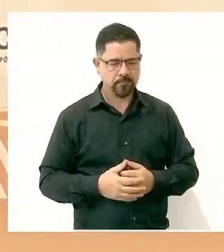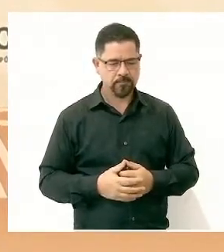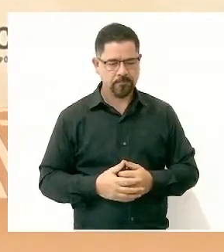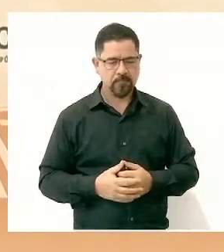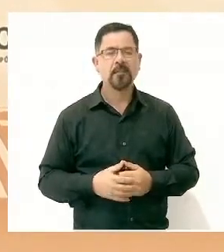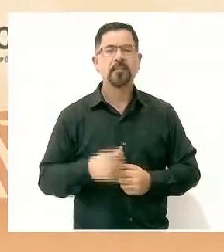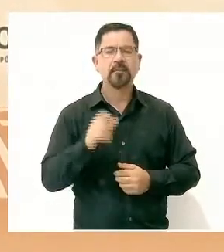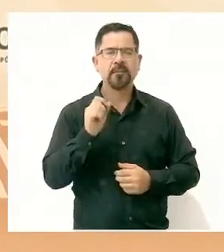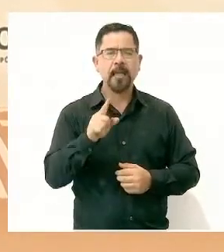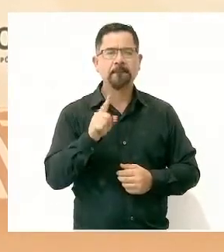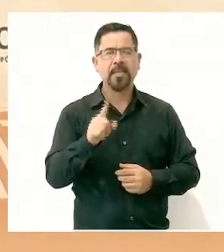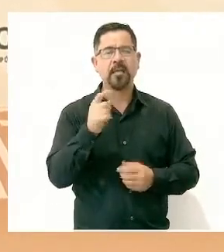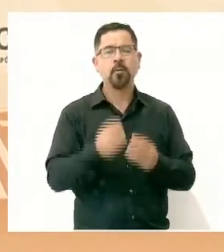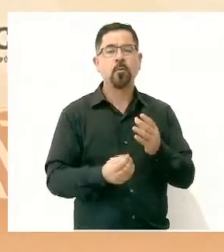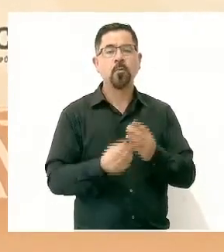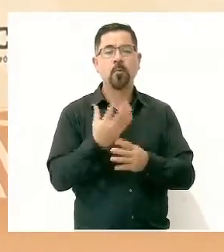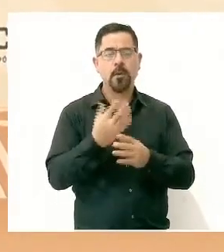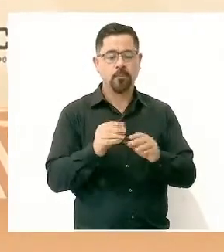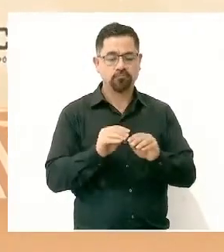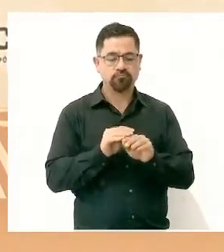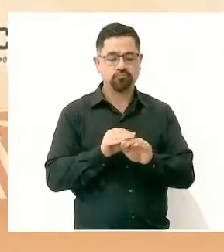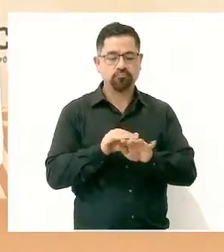y que el distrito de riego